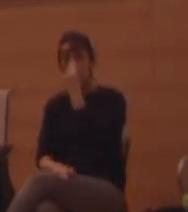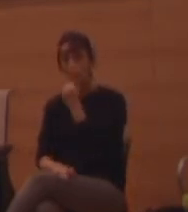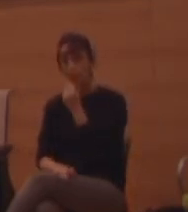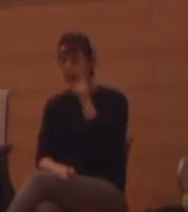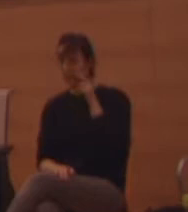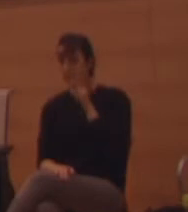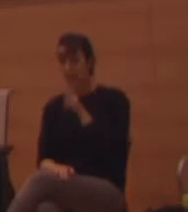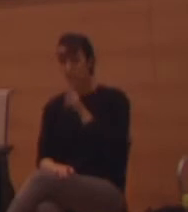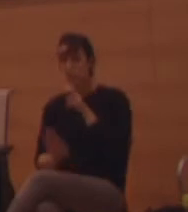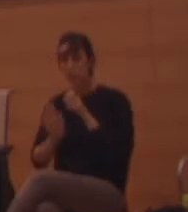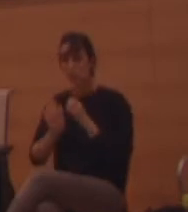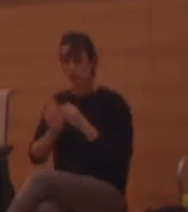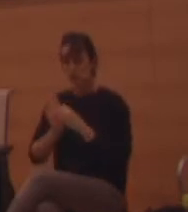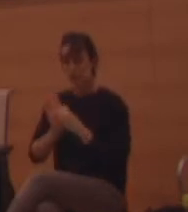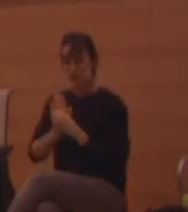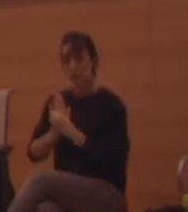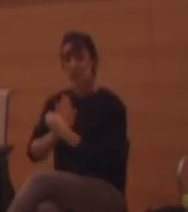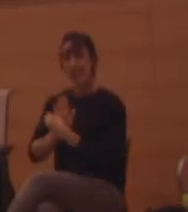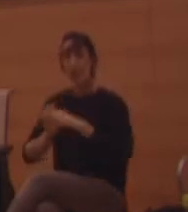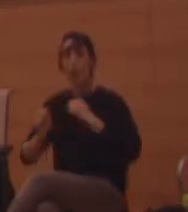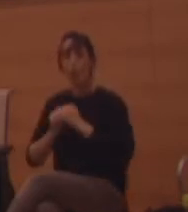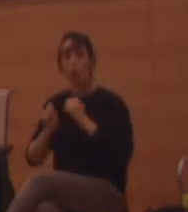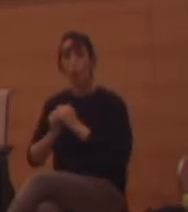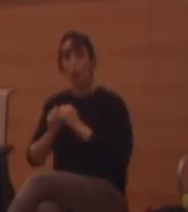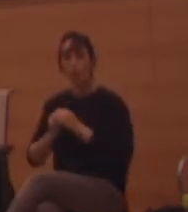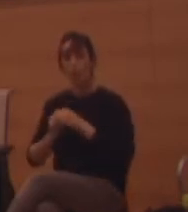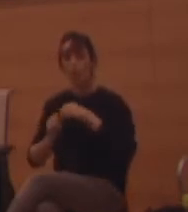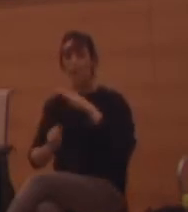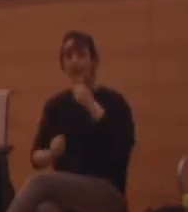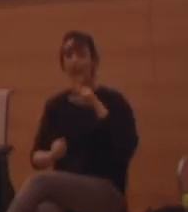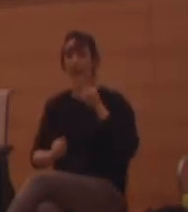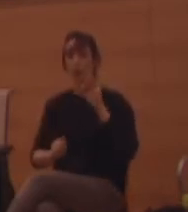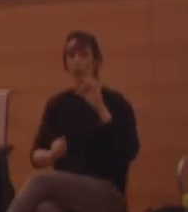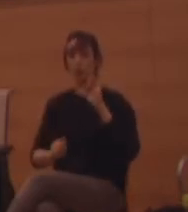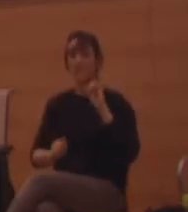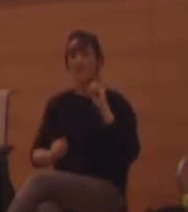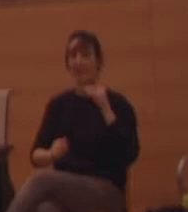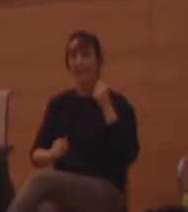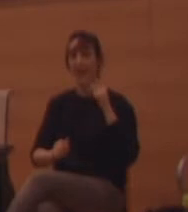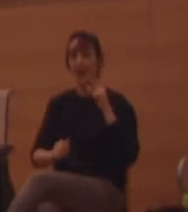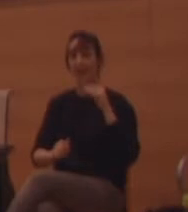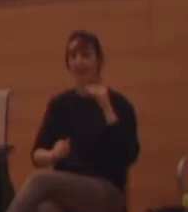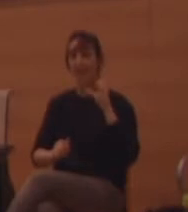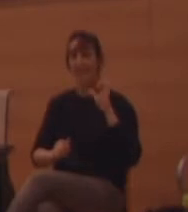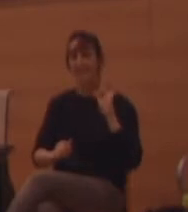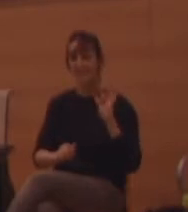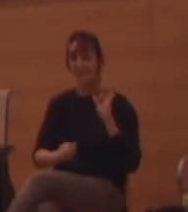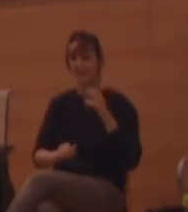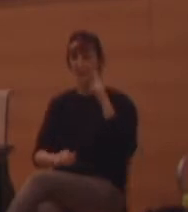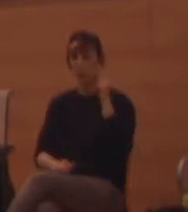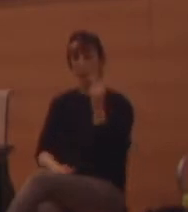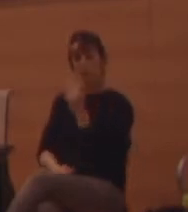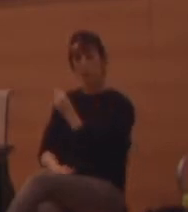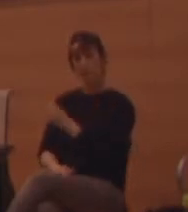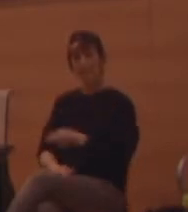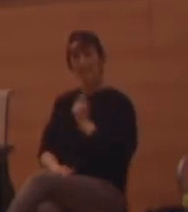unas callosidades de ese tipo, tendremos que ver esas callosidades en qué dirección van, porque es muy probable que este